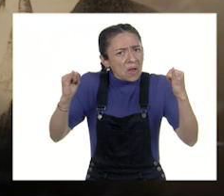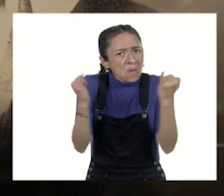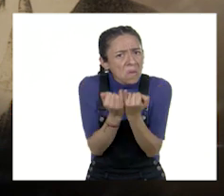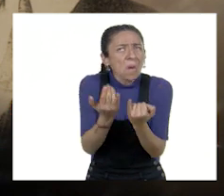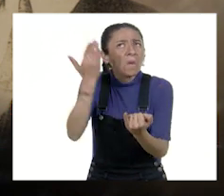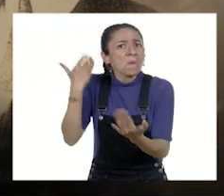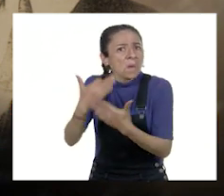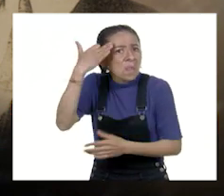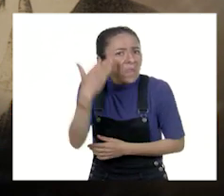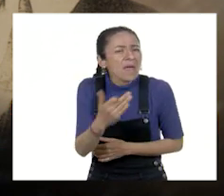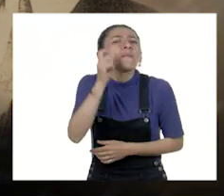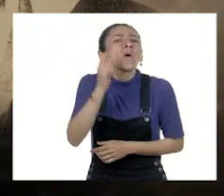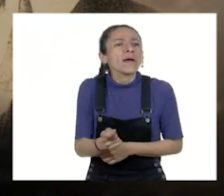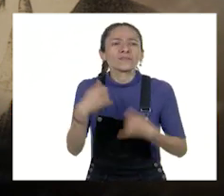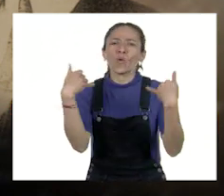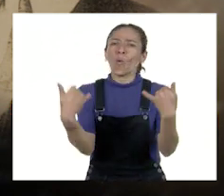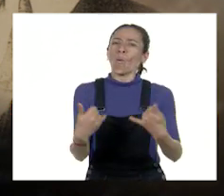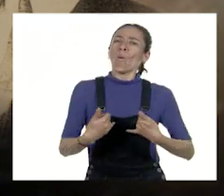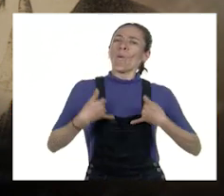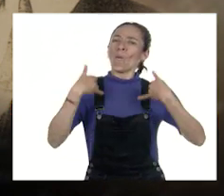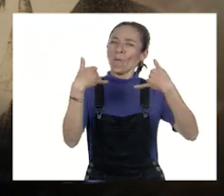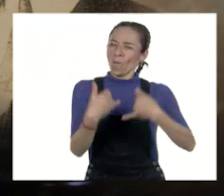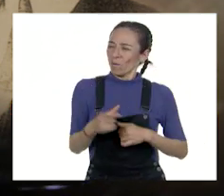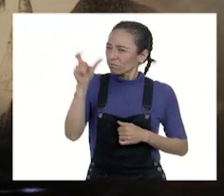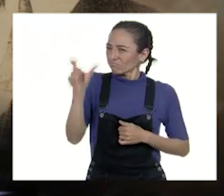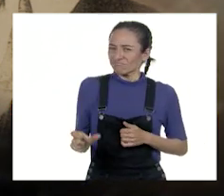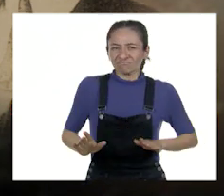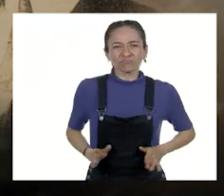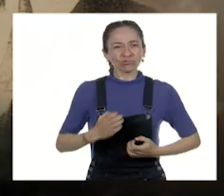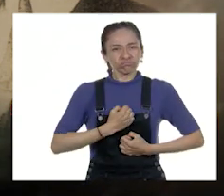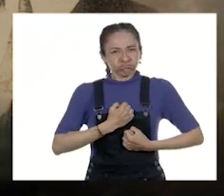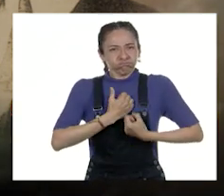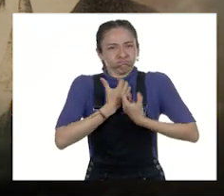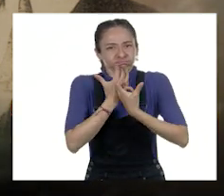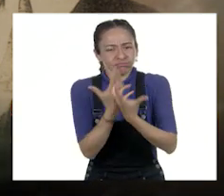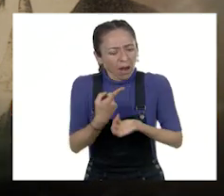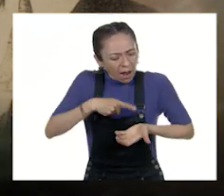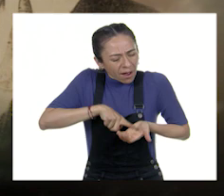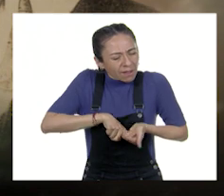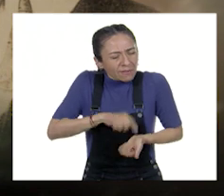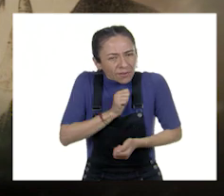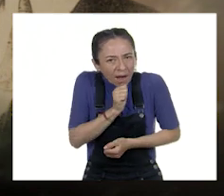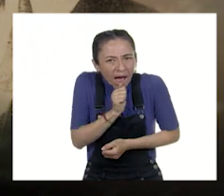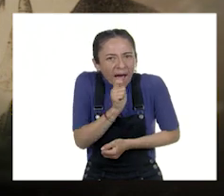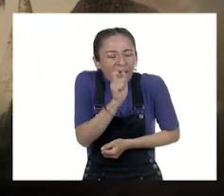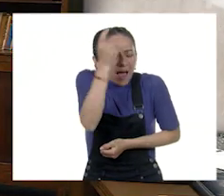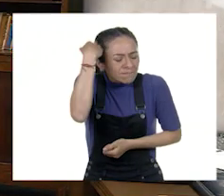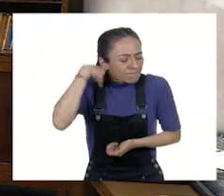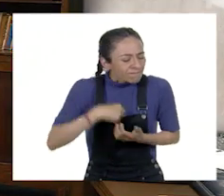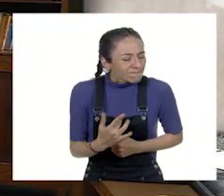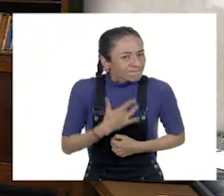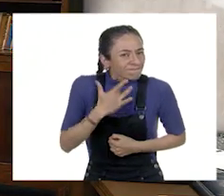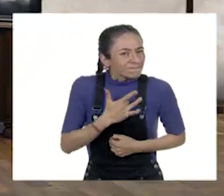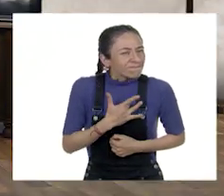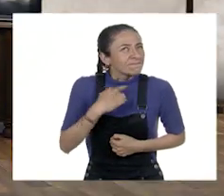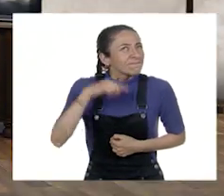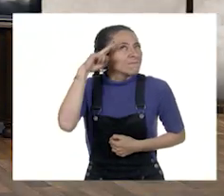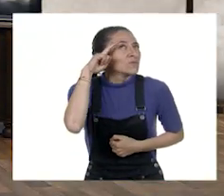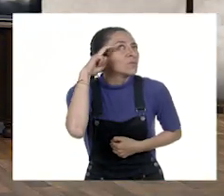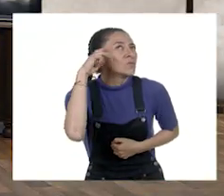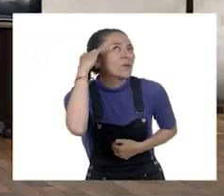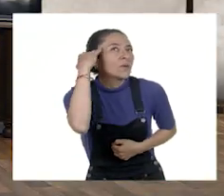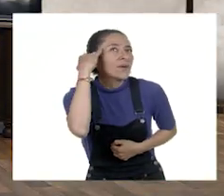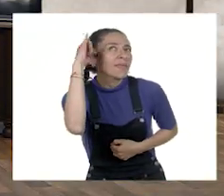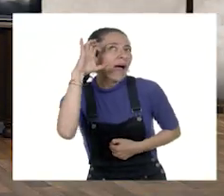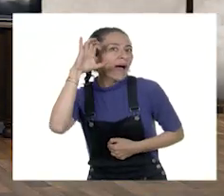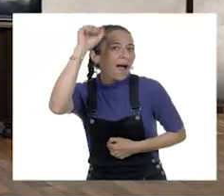La voz de la juventud que arranca de las más profundas raíces del alma y brota persiguiendo un ideal. Y es